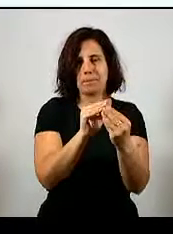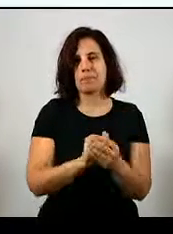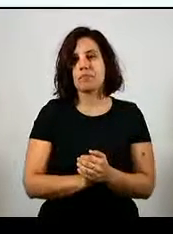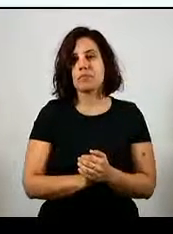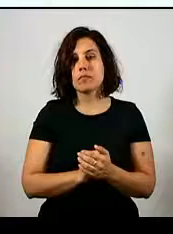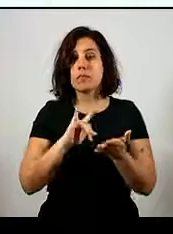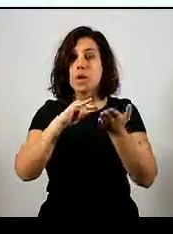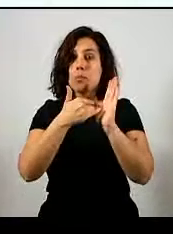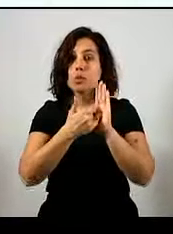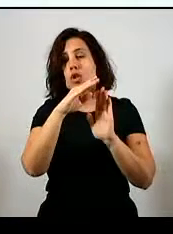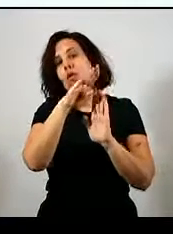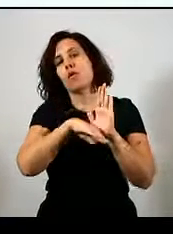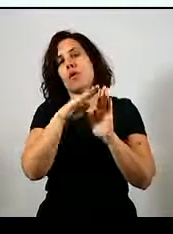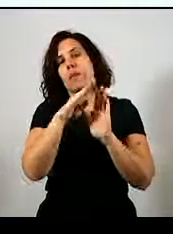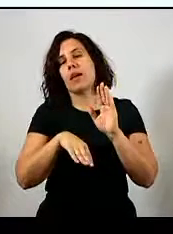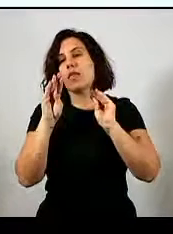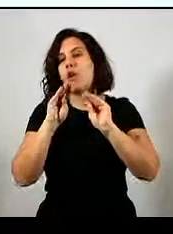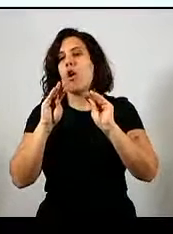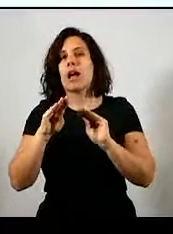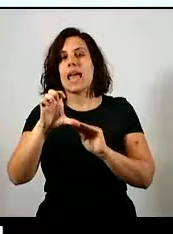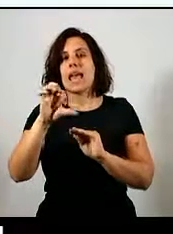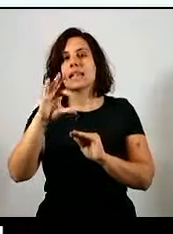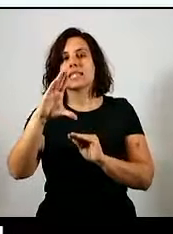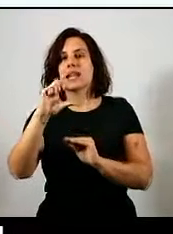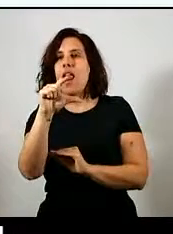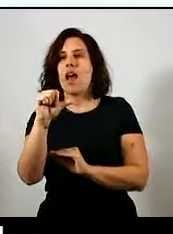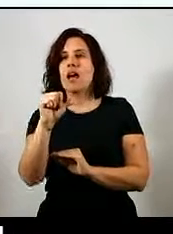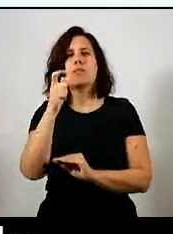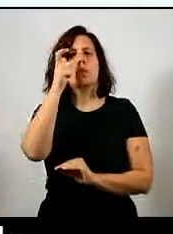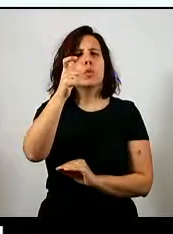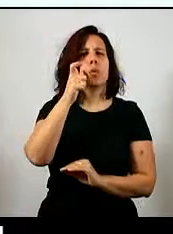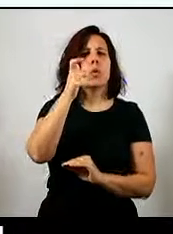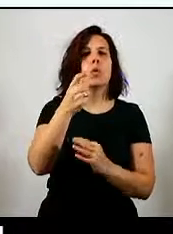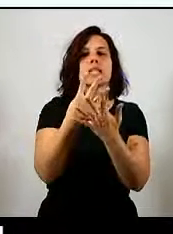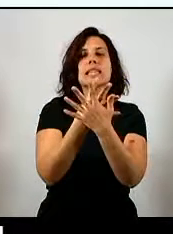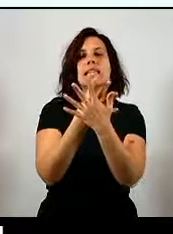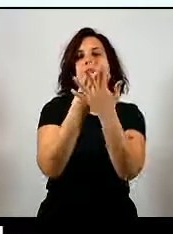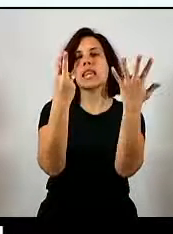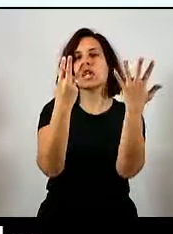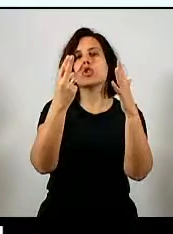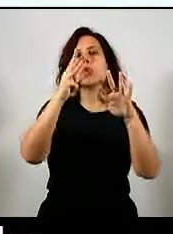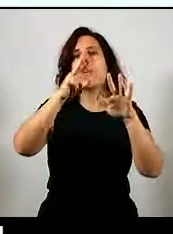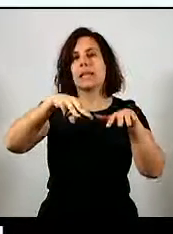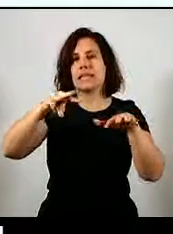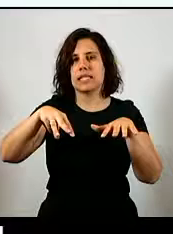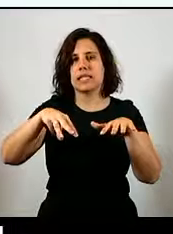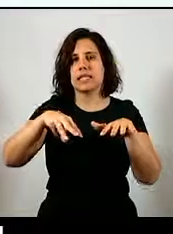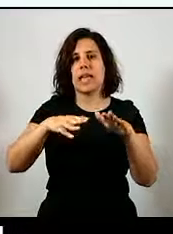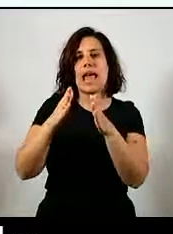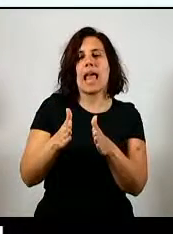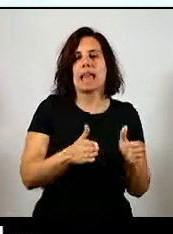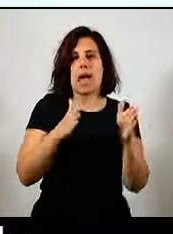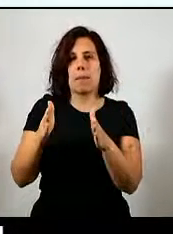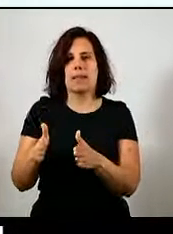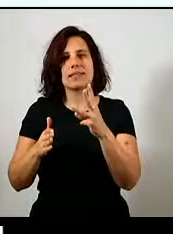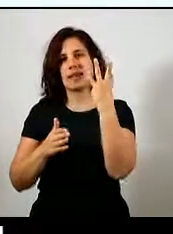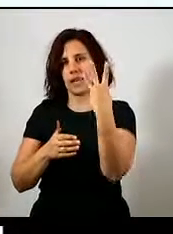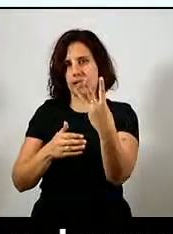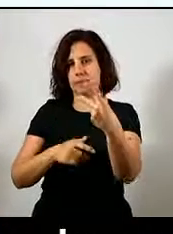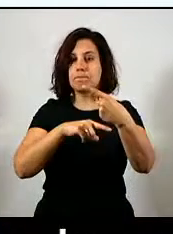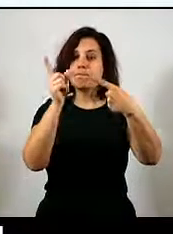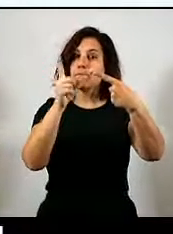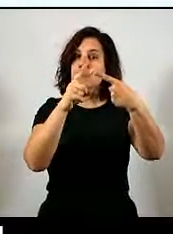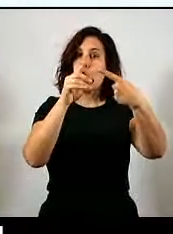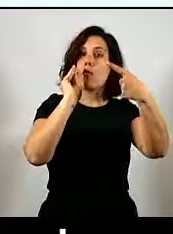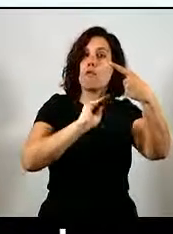empleo Escala tendrán una duración de 18 meses que hemos dividido en 3 etapas. Una primera etapa